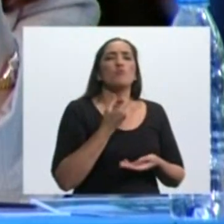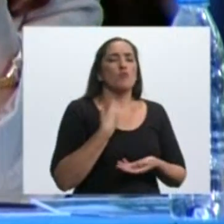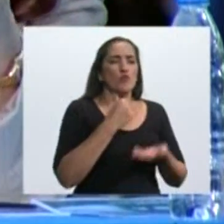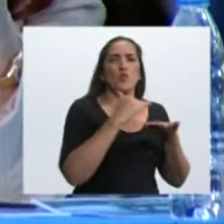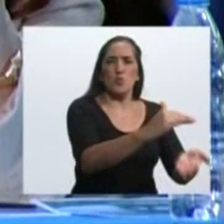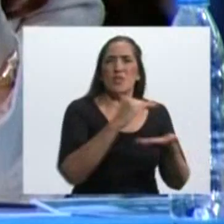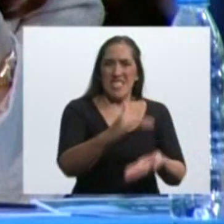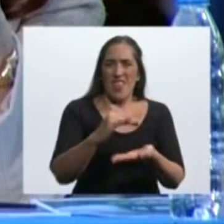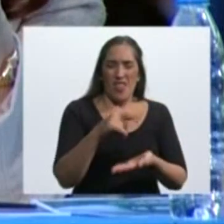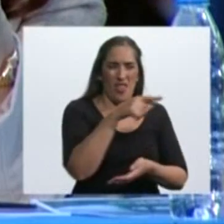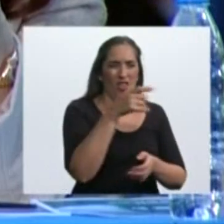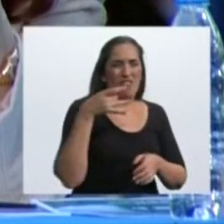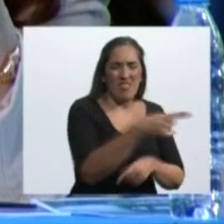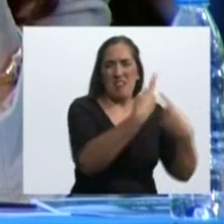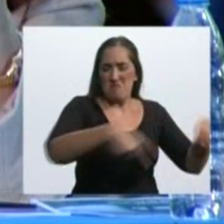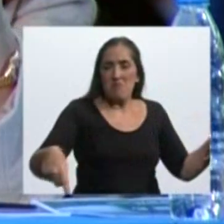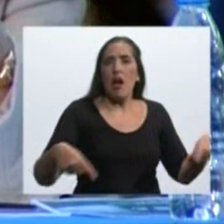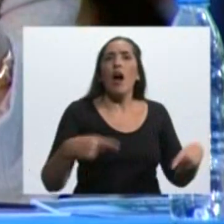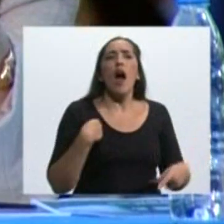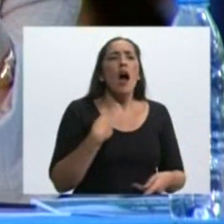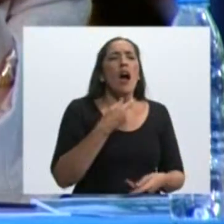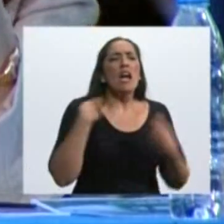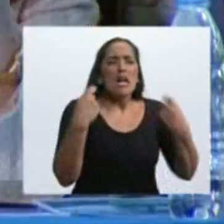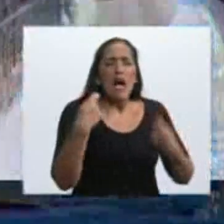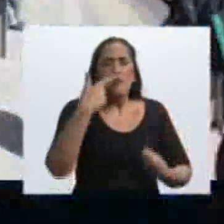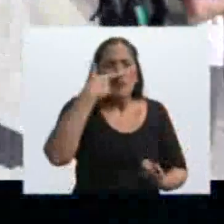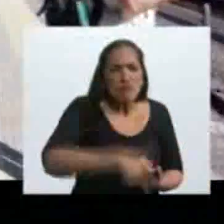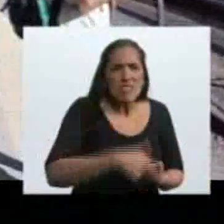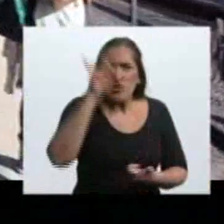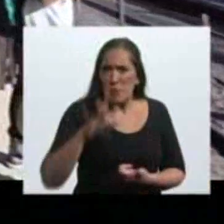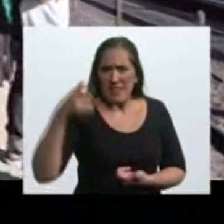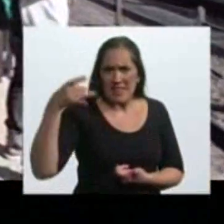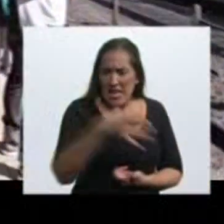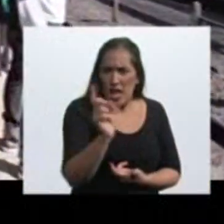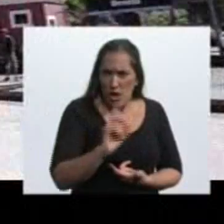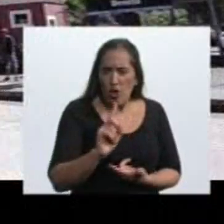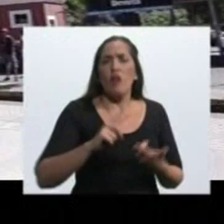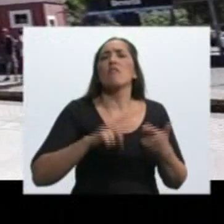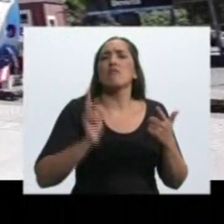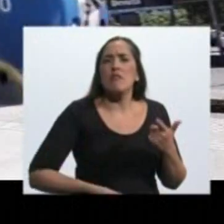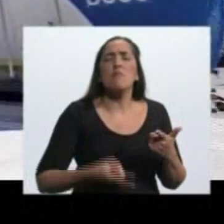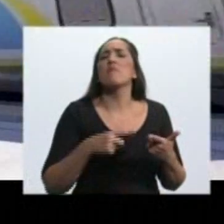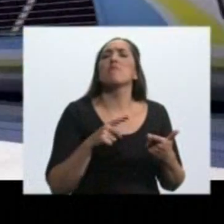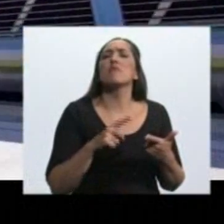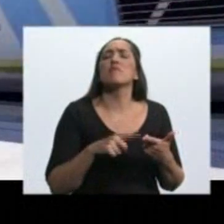viajaban, cuántos pagaban, cuánto combustible se gastaba, no solamente en los trenes, sino también